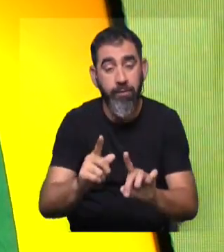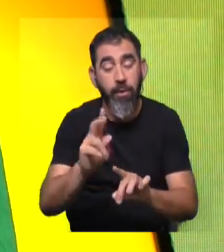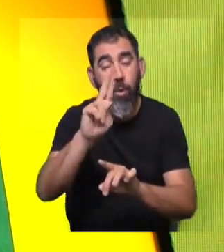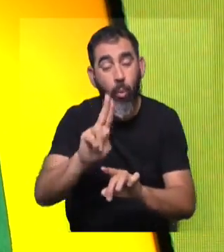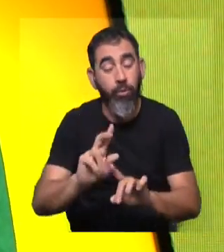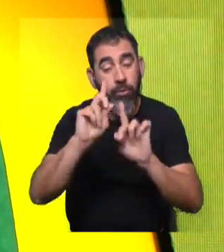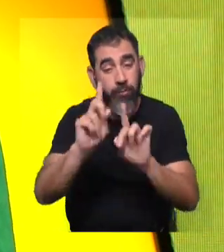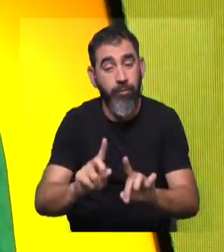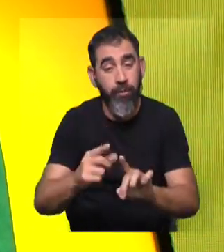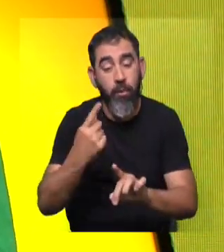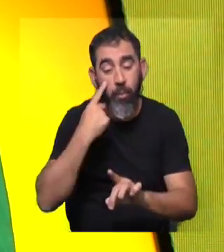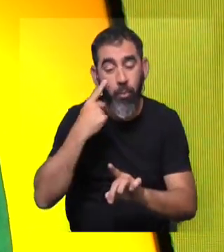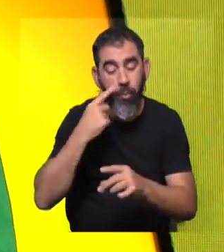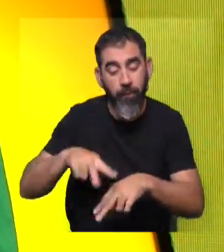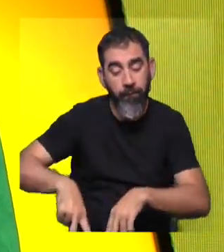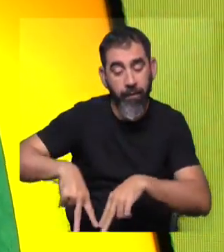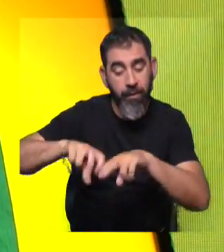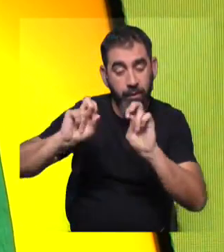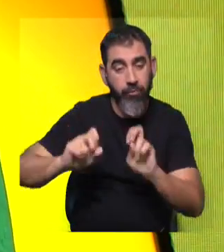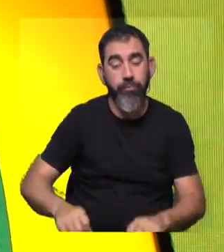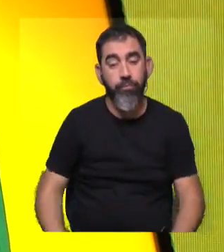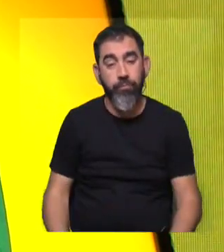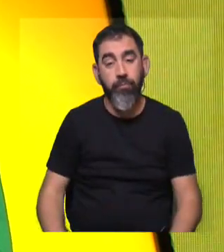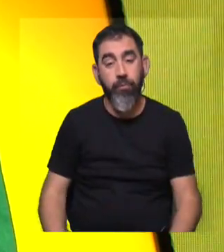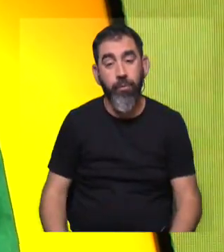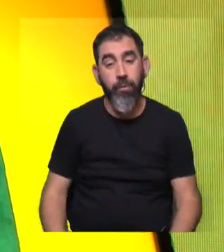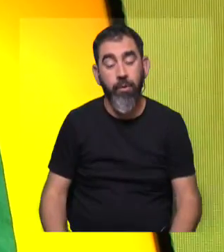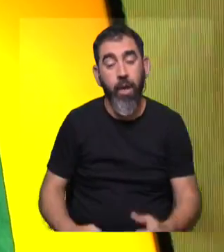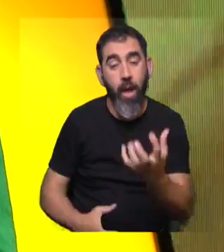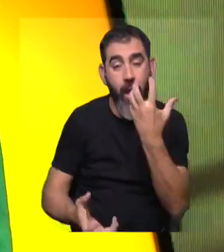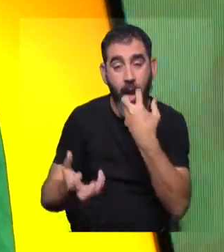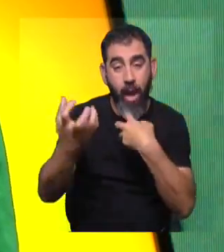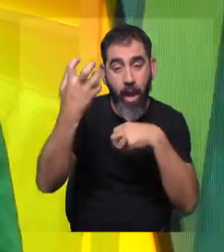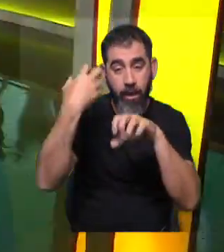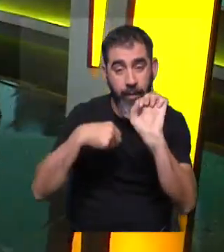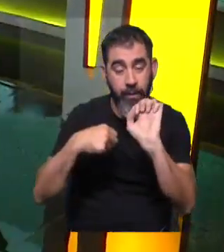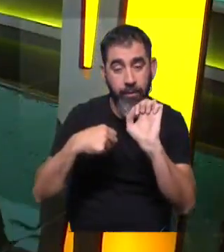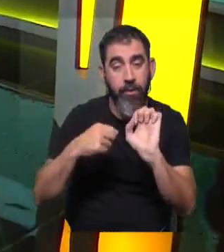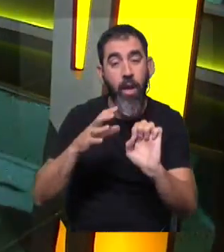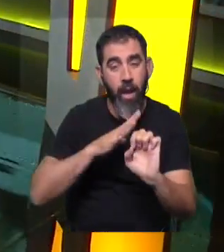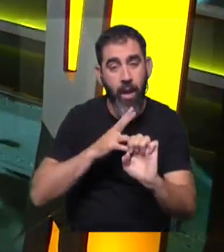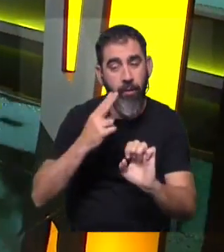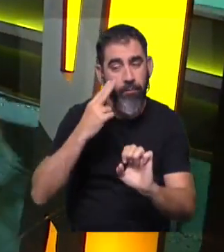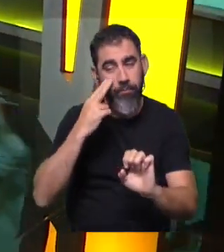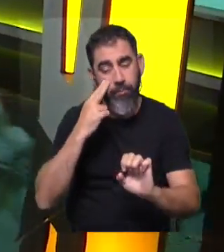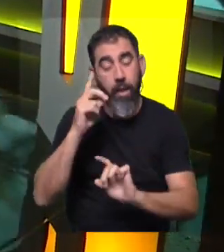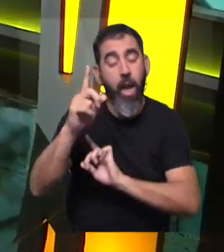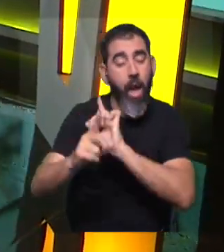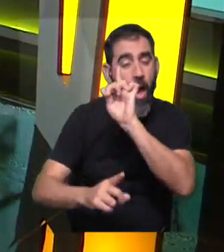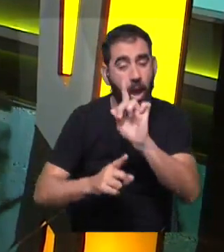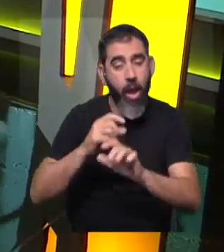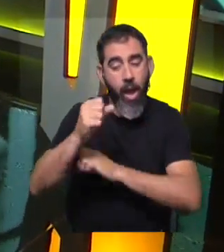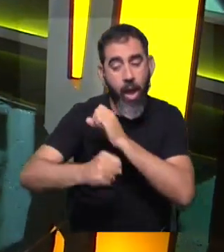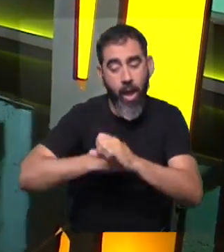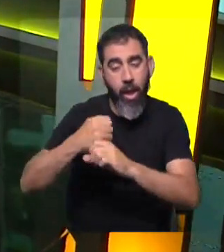también para hacer investigación. El uso de modelos animales no está libre de controversia también. A lo largo de